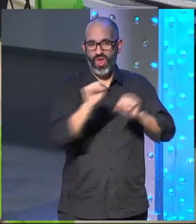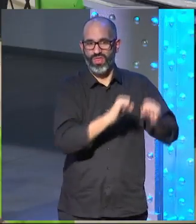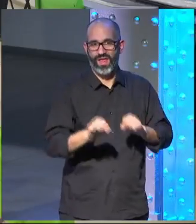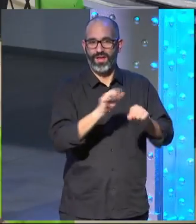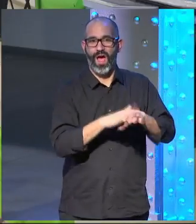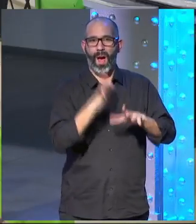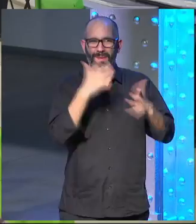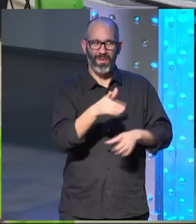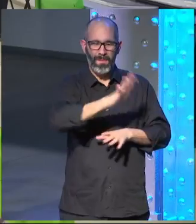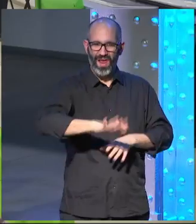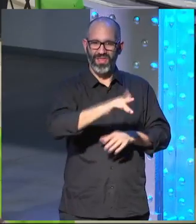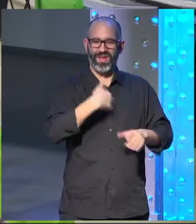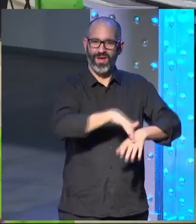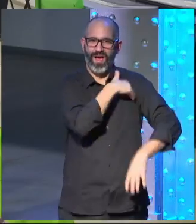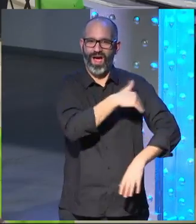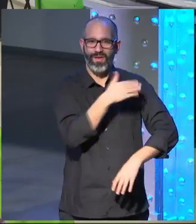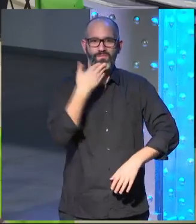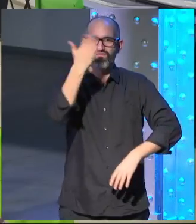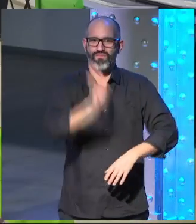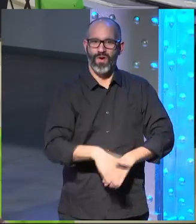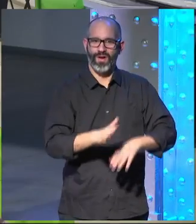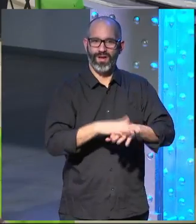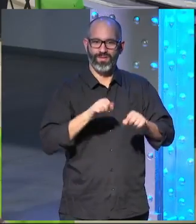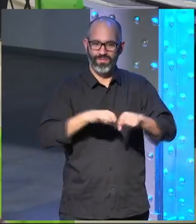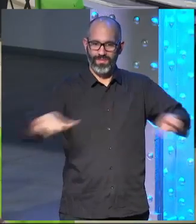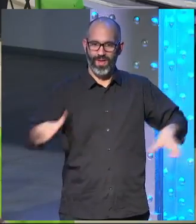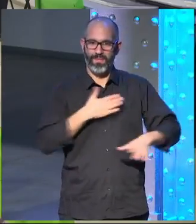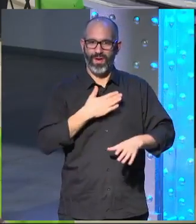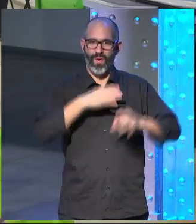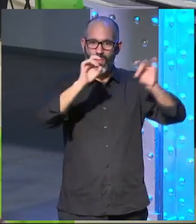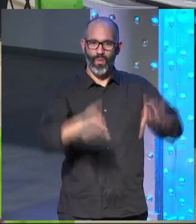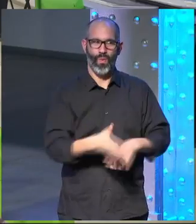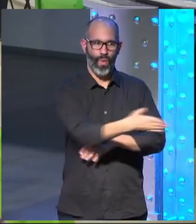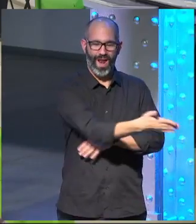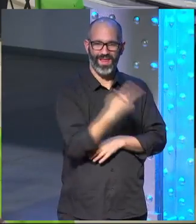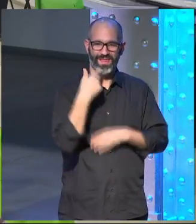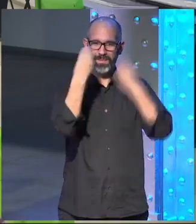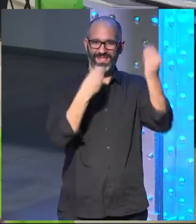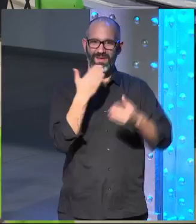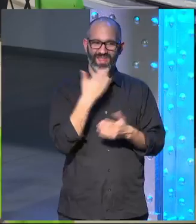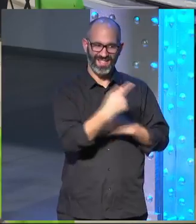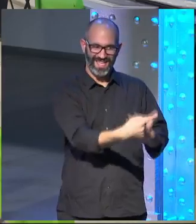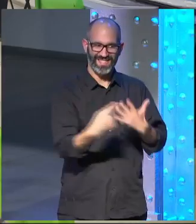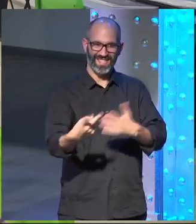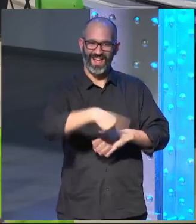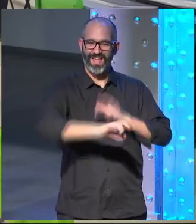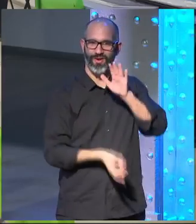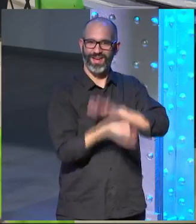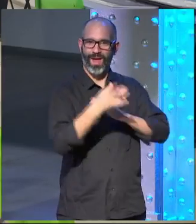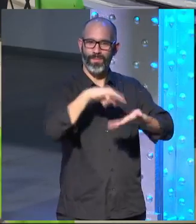se parecía mucho a una academia guaira, por dar un poco de publicidad a lo nuestro. O sea, y claro, como un chaval de 6 años pone en marcha su